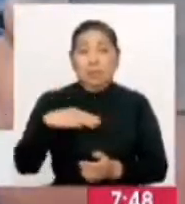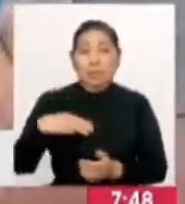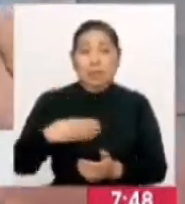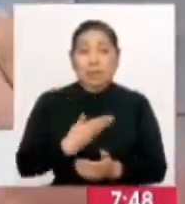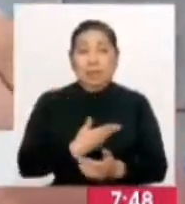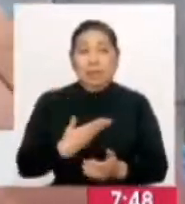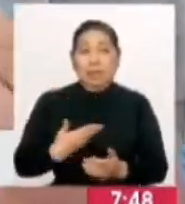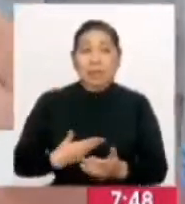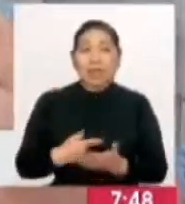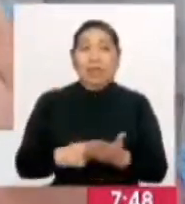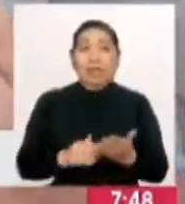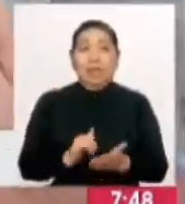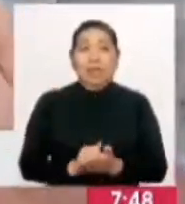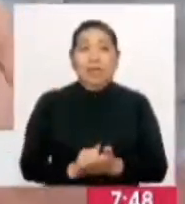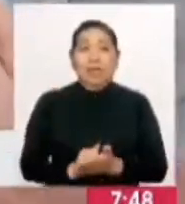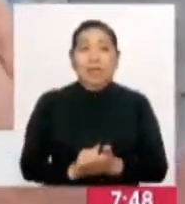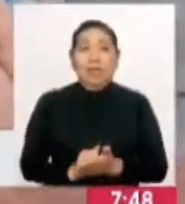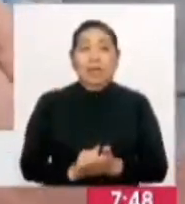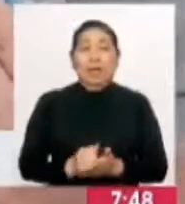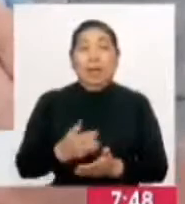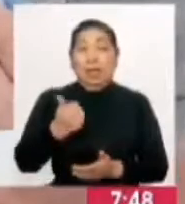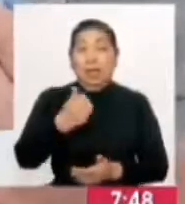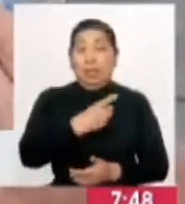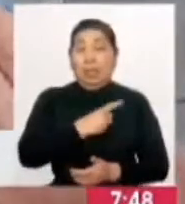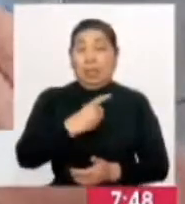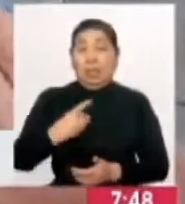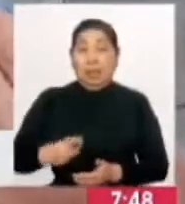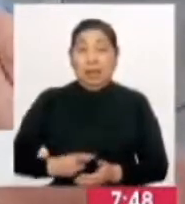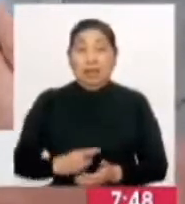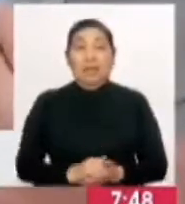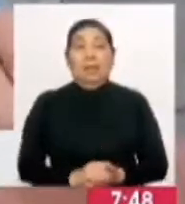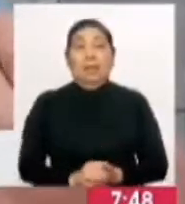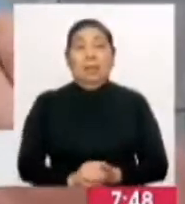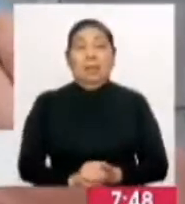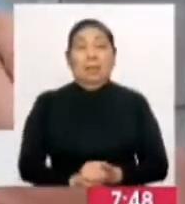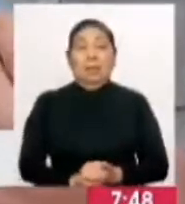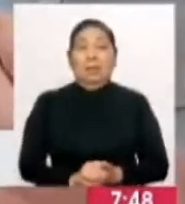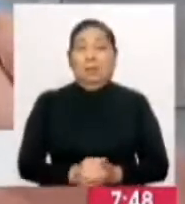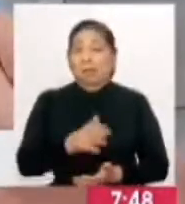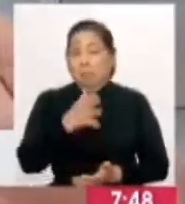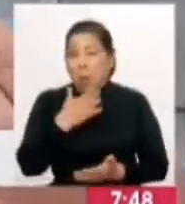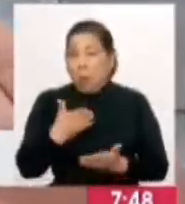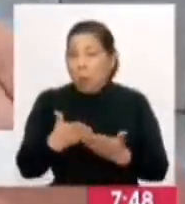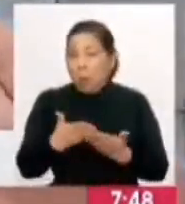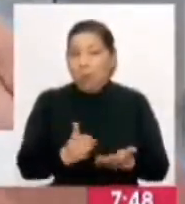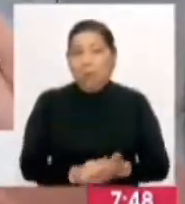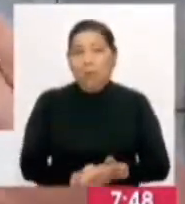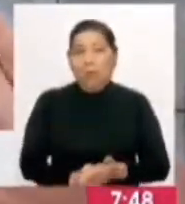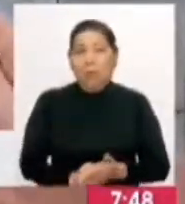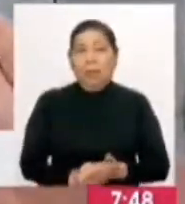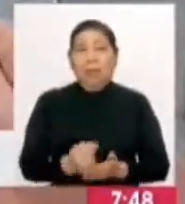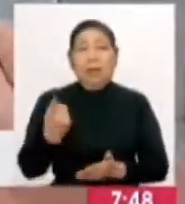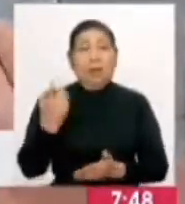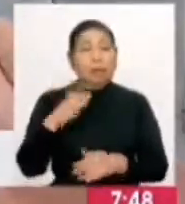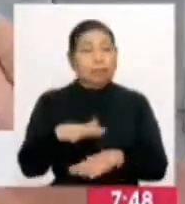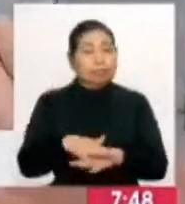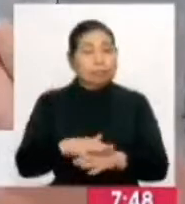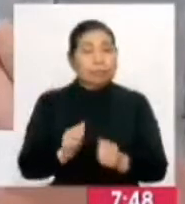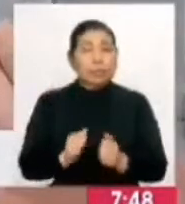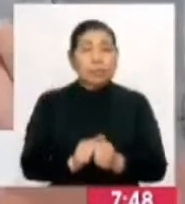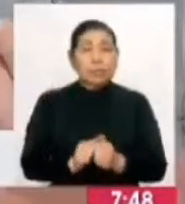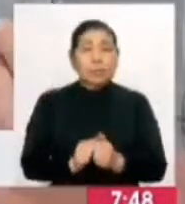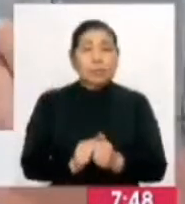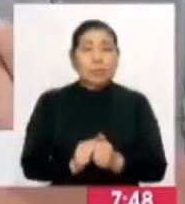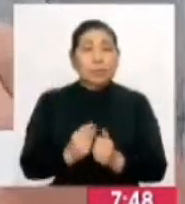grado. Lo que sucede es que el señor director ya se ha burlado de la escuela desde su primera gestión,